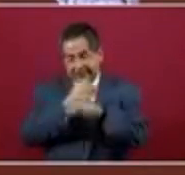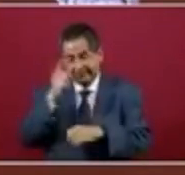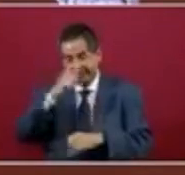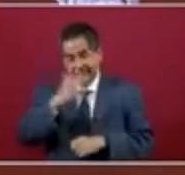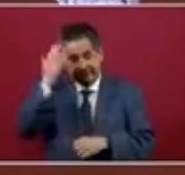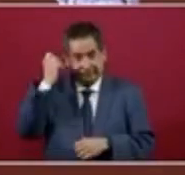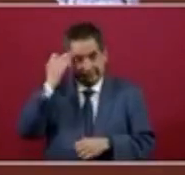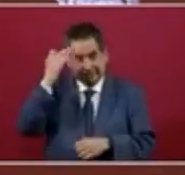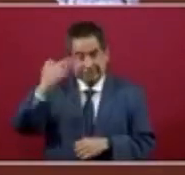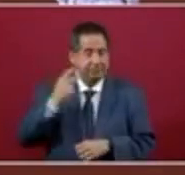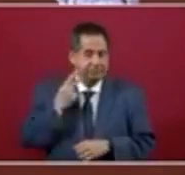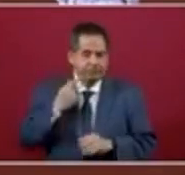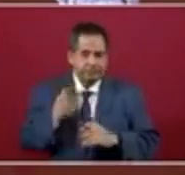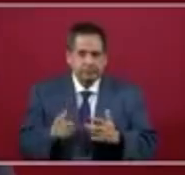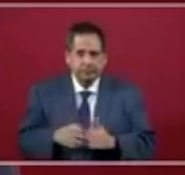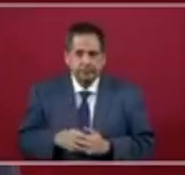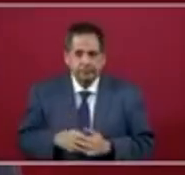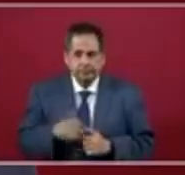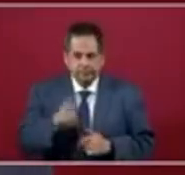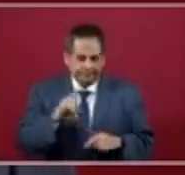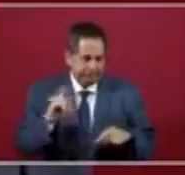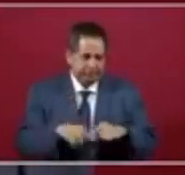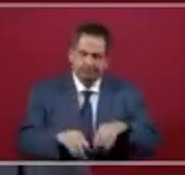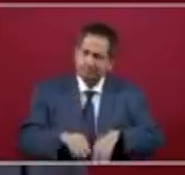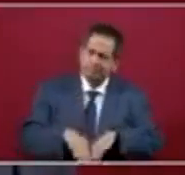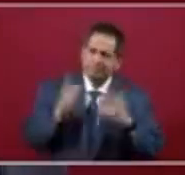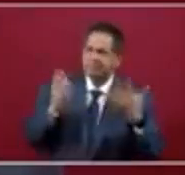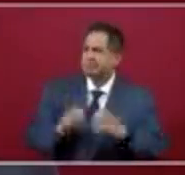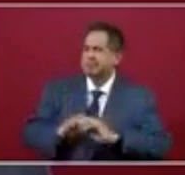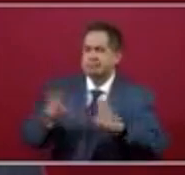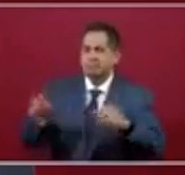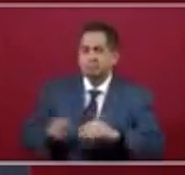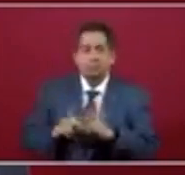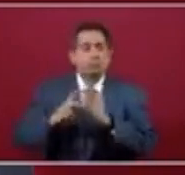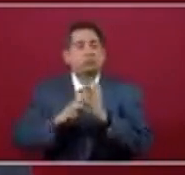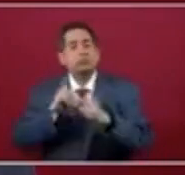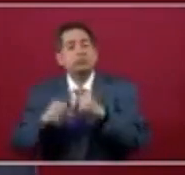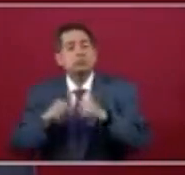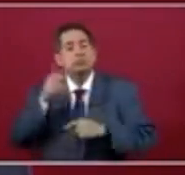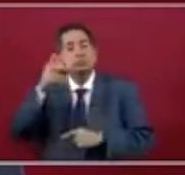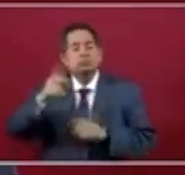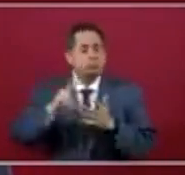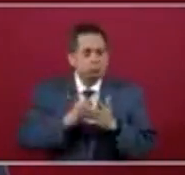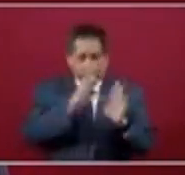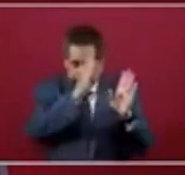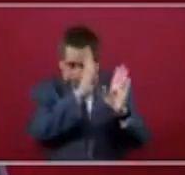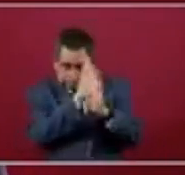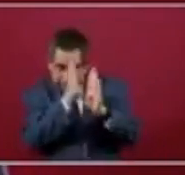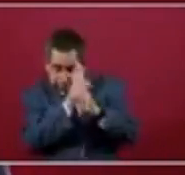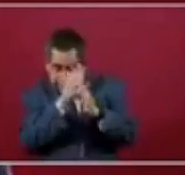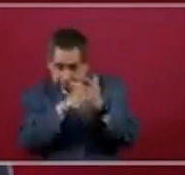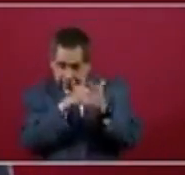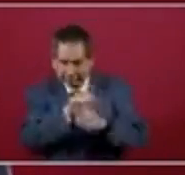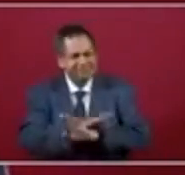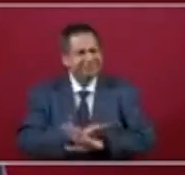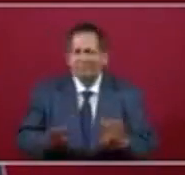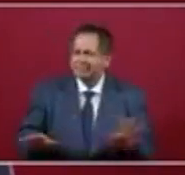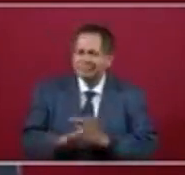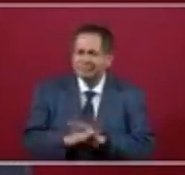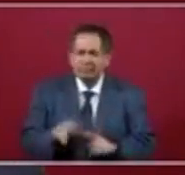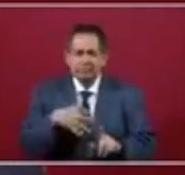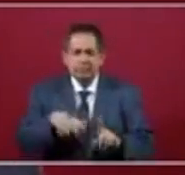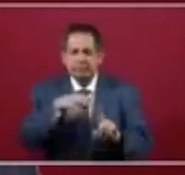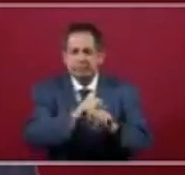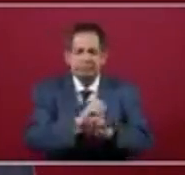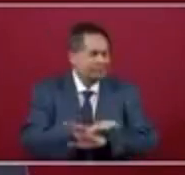país. Por eso se tiene que conocer y nunca más espiar ni perseguir a nadie. Para